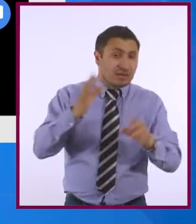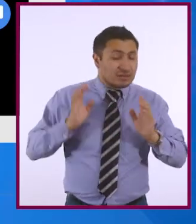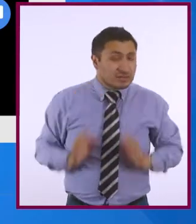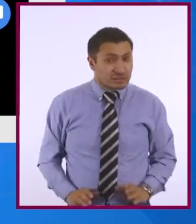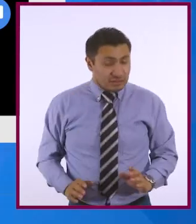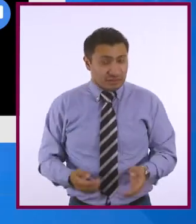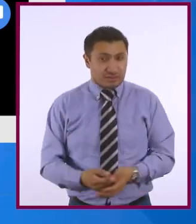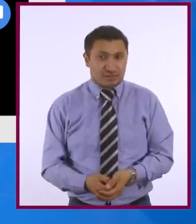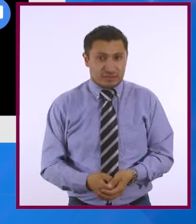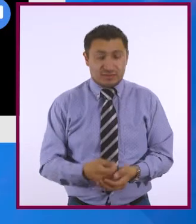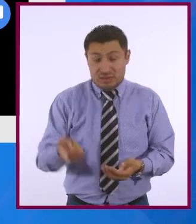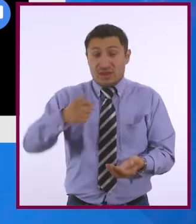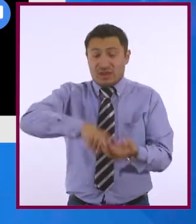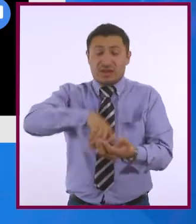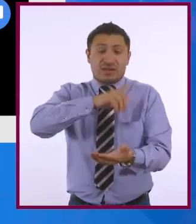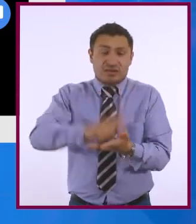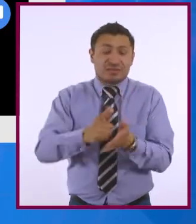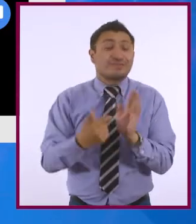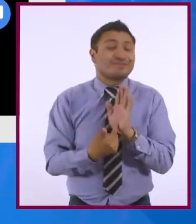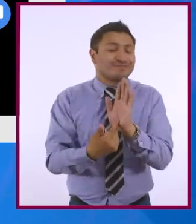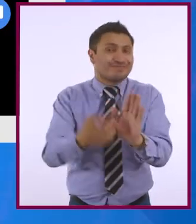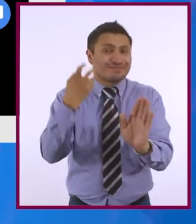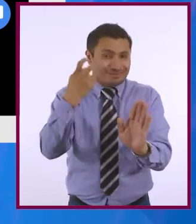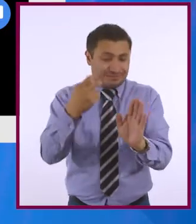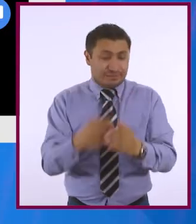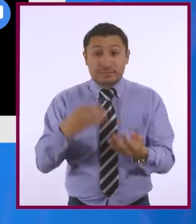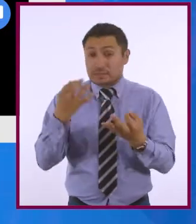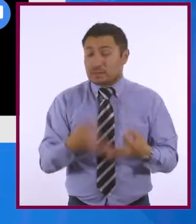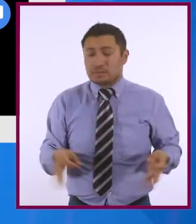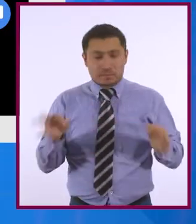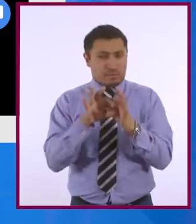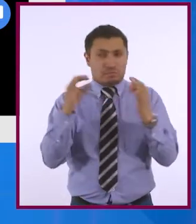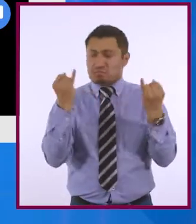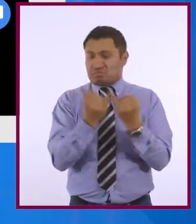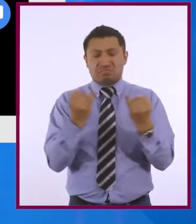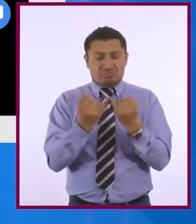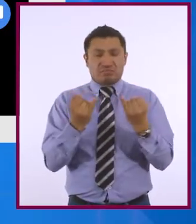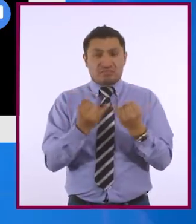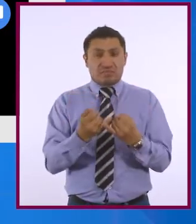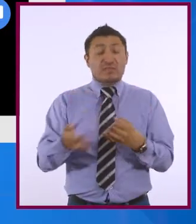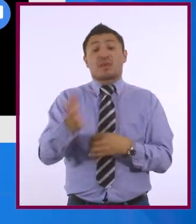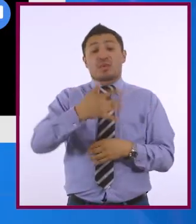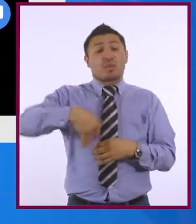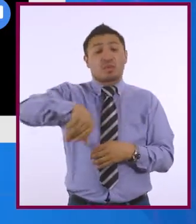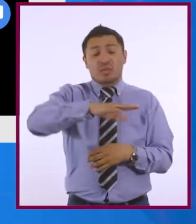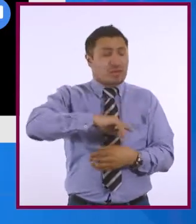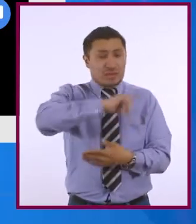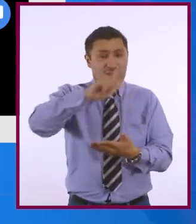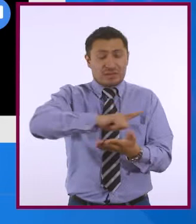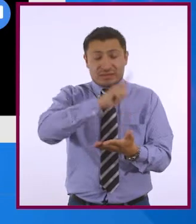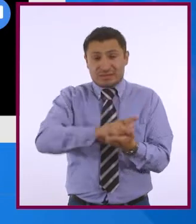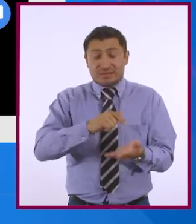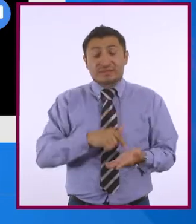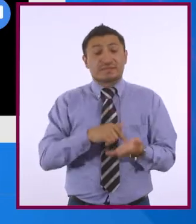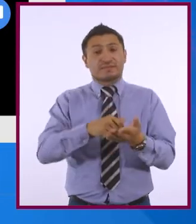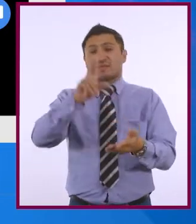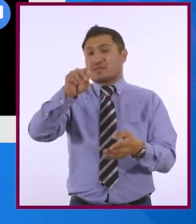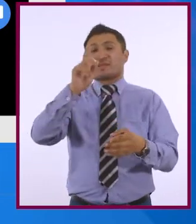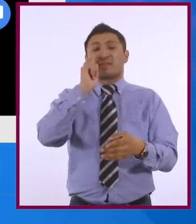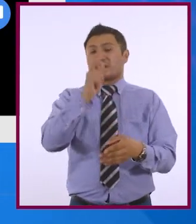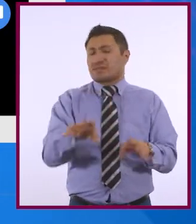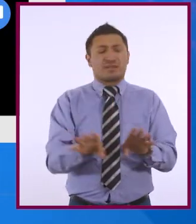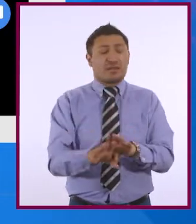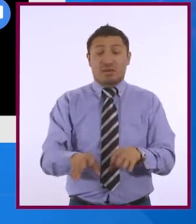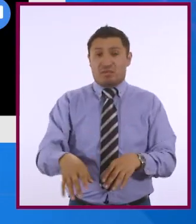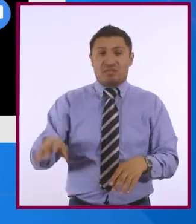corporal esté en la ley. Es importante decir también que la búsqueda por esta ley no quiere decir